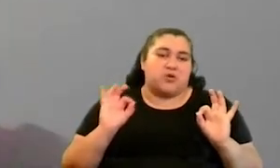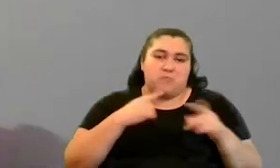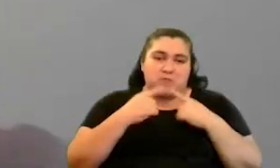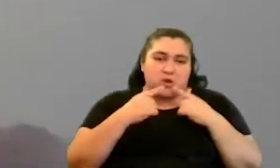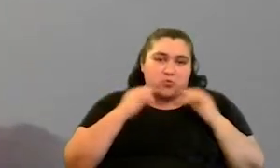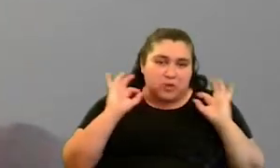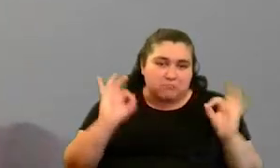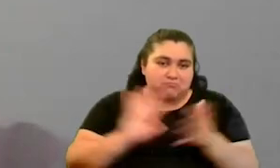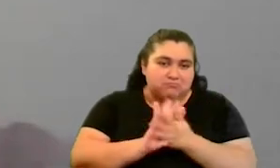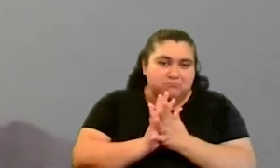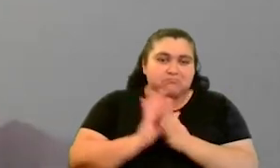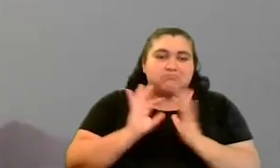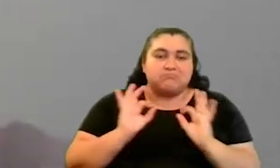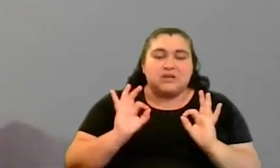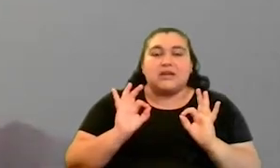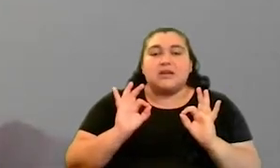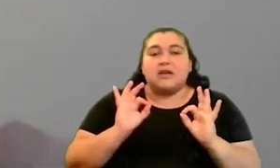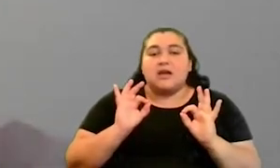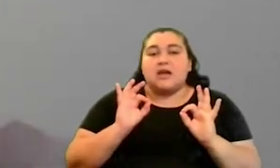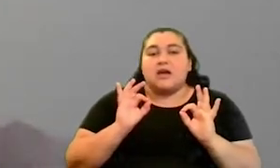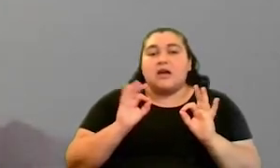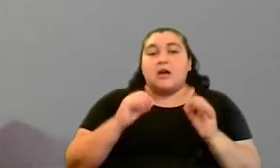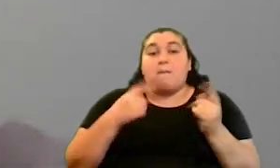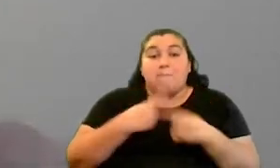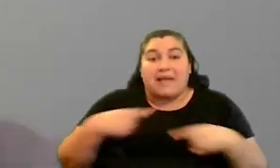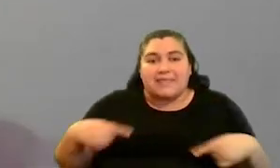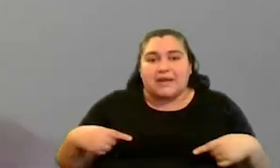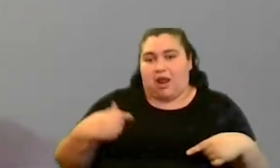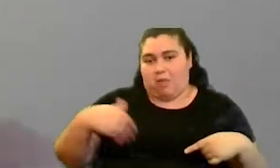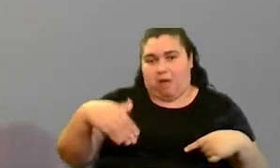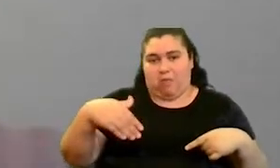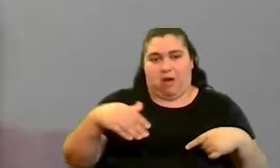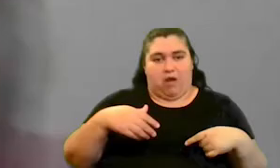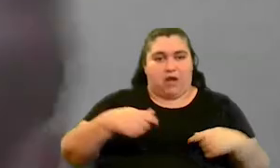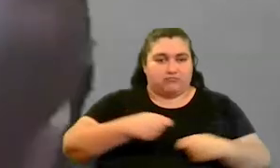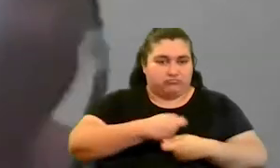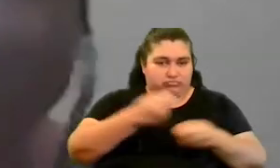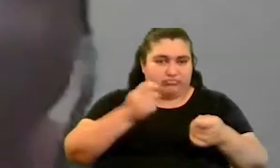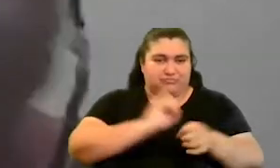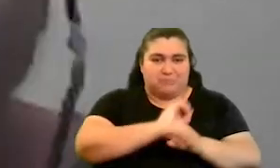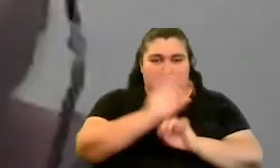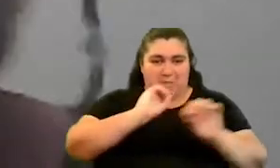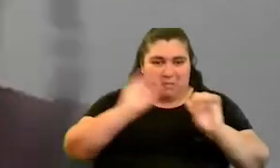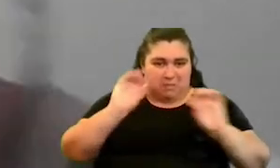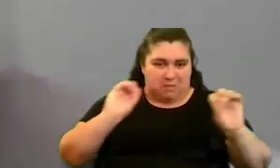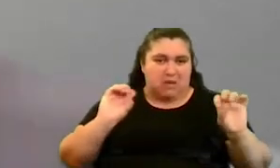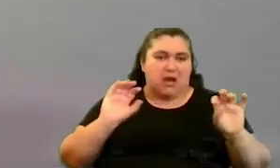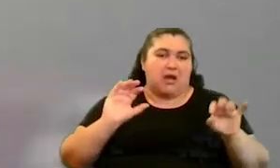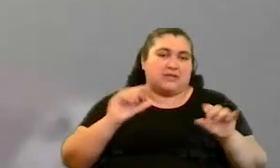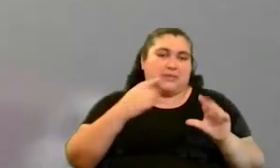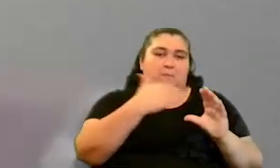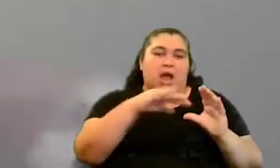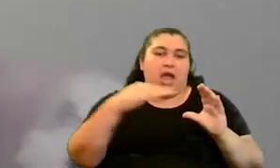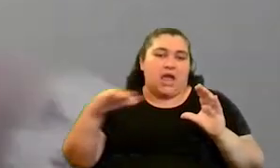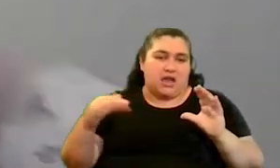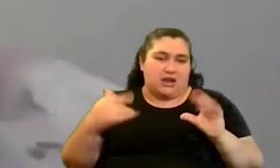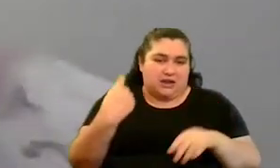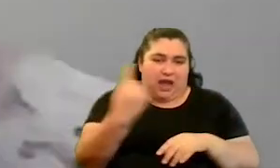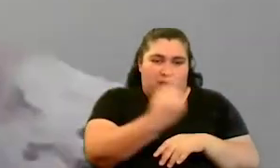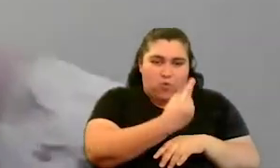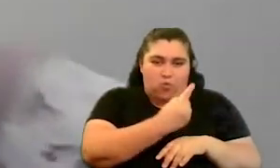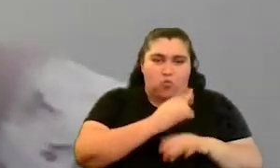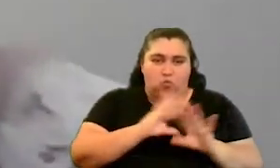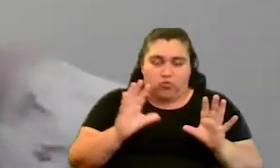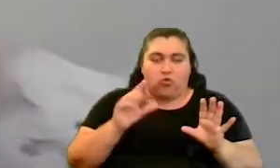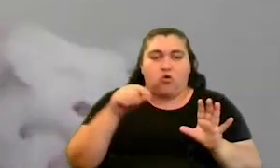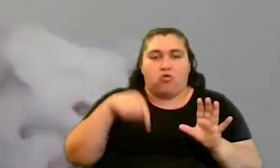todas, así que bueno, los que preguntan por el material lo vamos a estar mandando a los mails, de cada uno de ustedes en